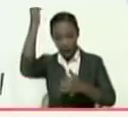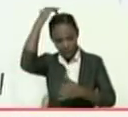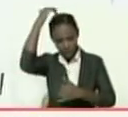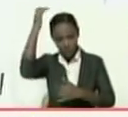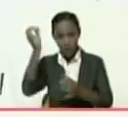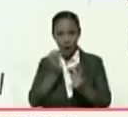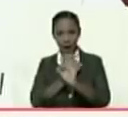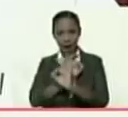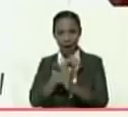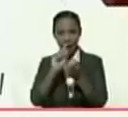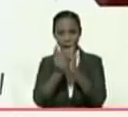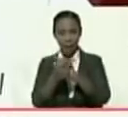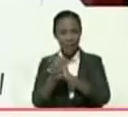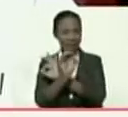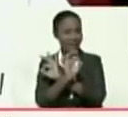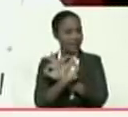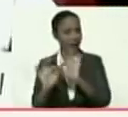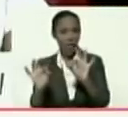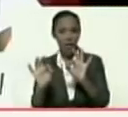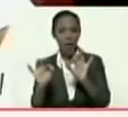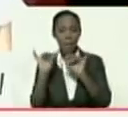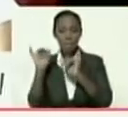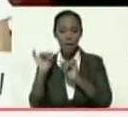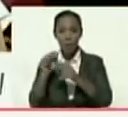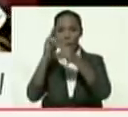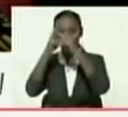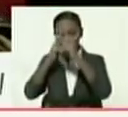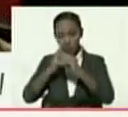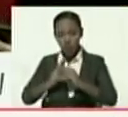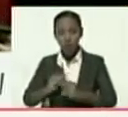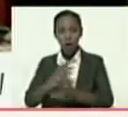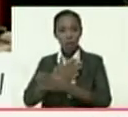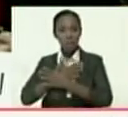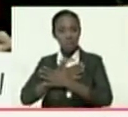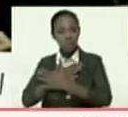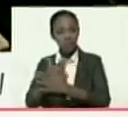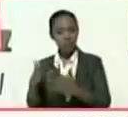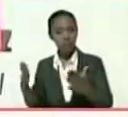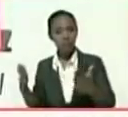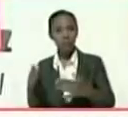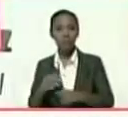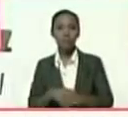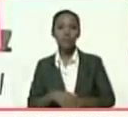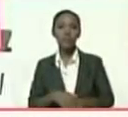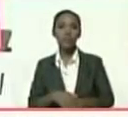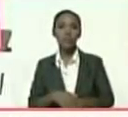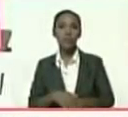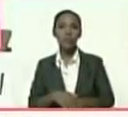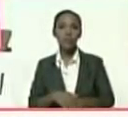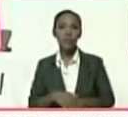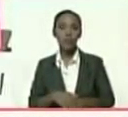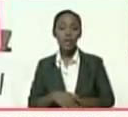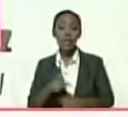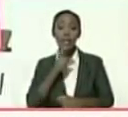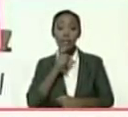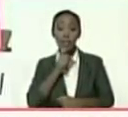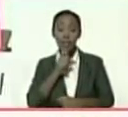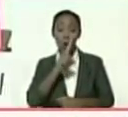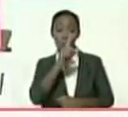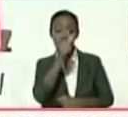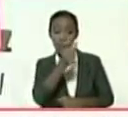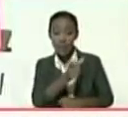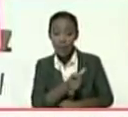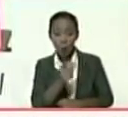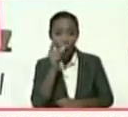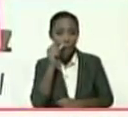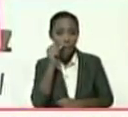Sigue siendo el mismo Evo Morales con su nobleza. Difícilmente hay un ser humano